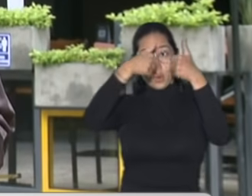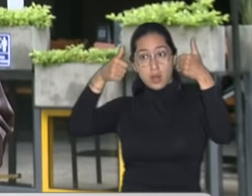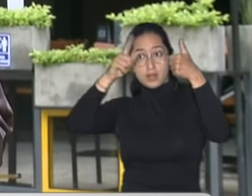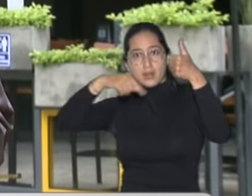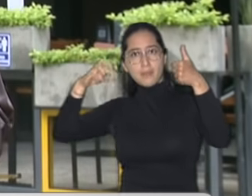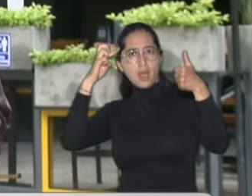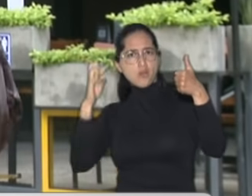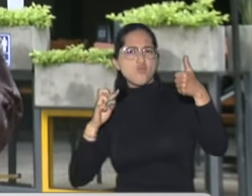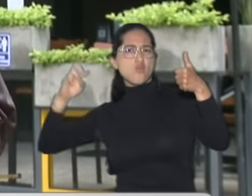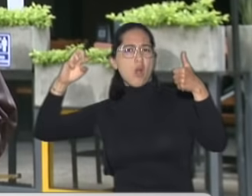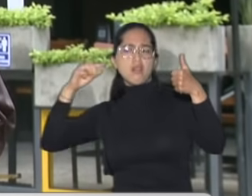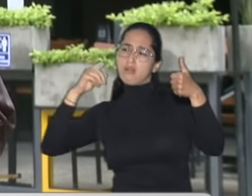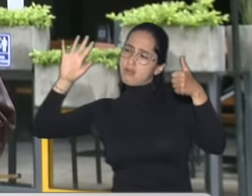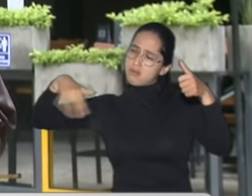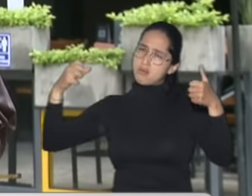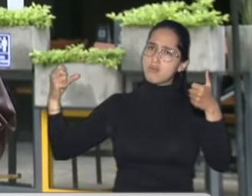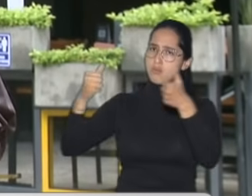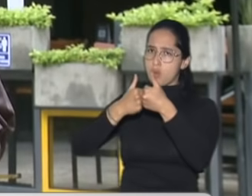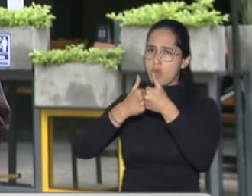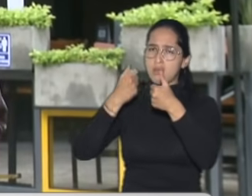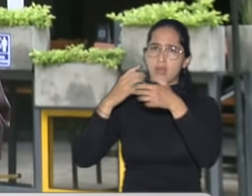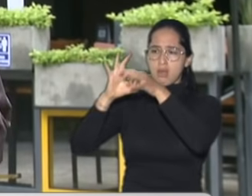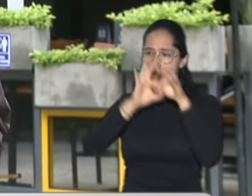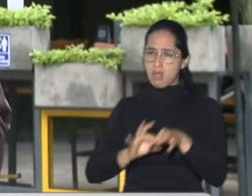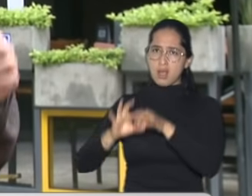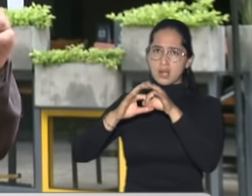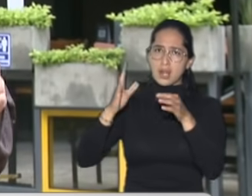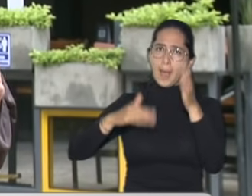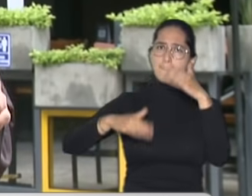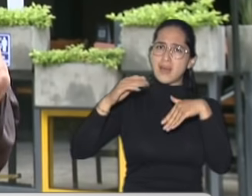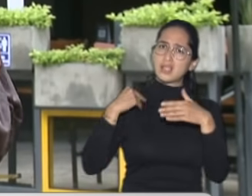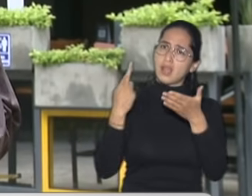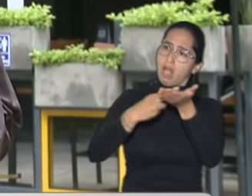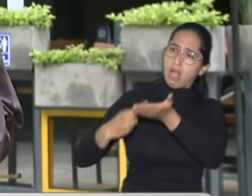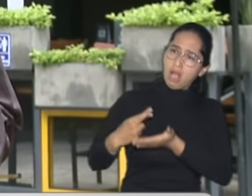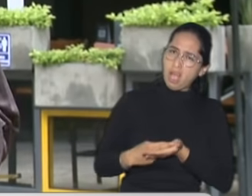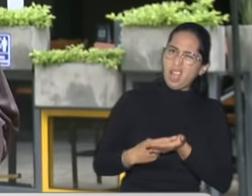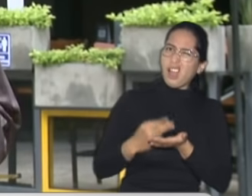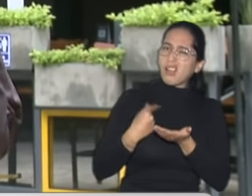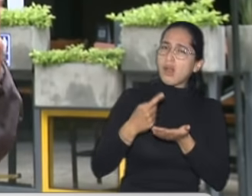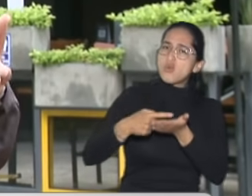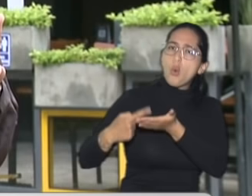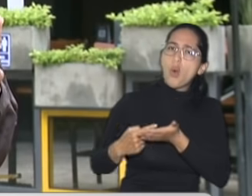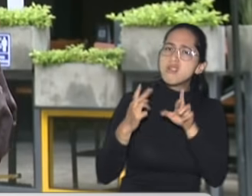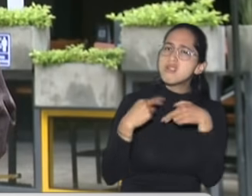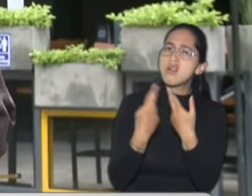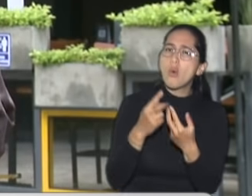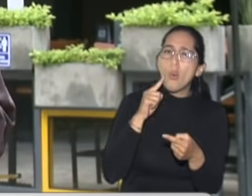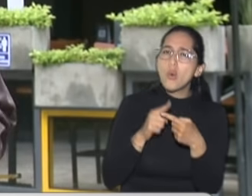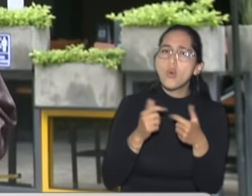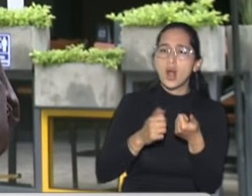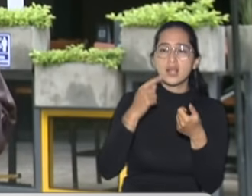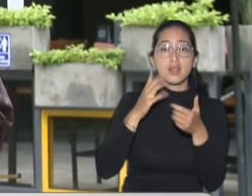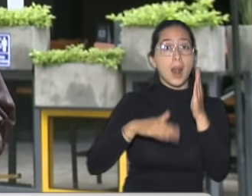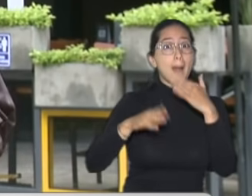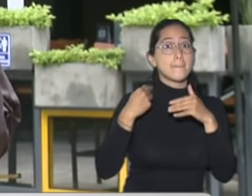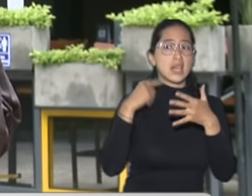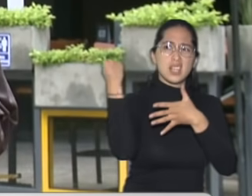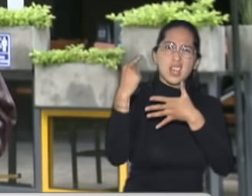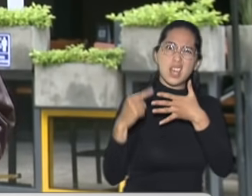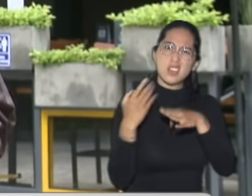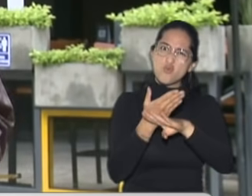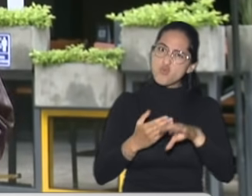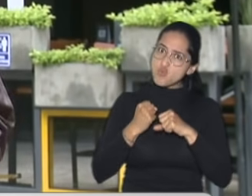para determinar si endurecen aún más las medidas o, por lo contrario, las mantienen o las flexibilizan. Como ya lo vieron ustedes, el gremio